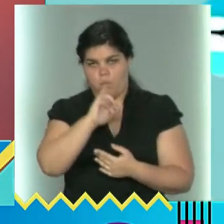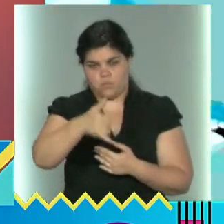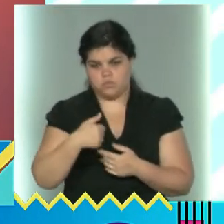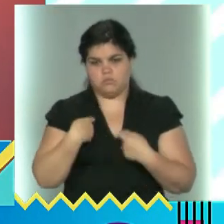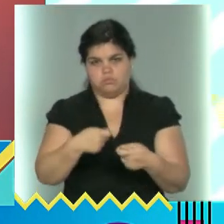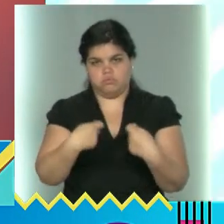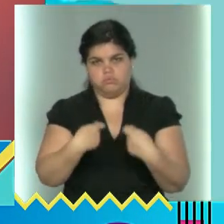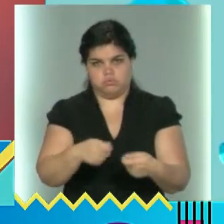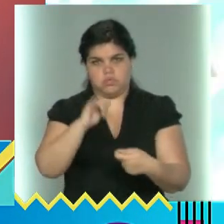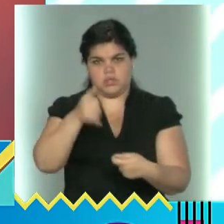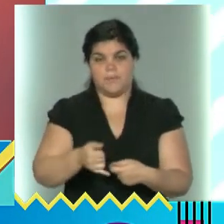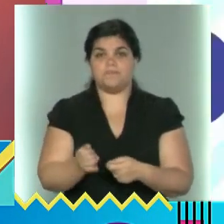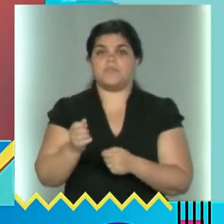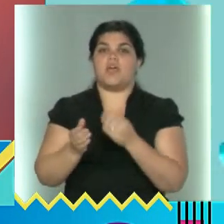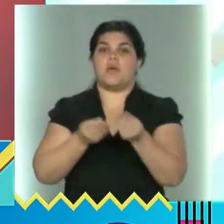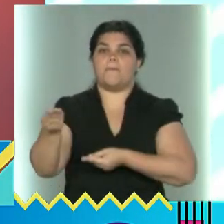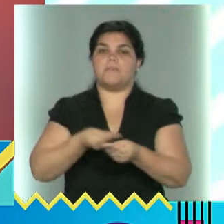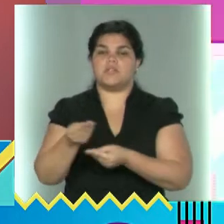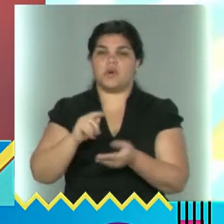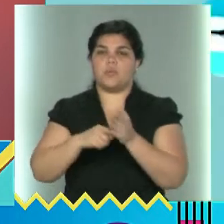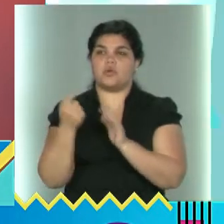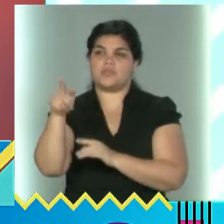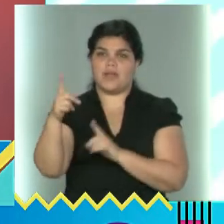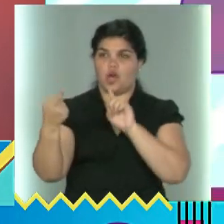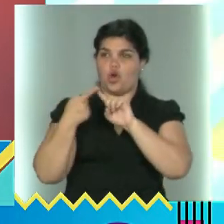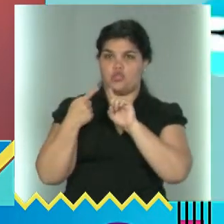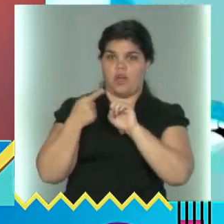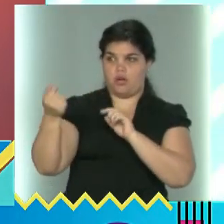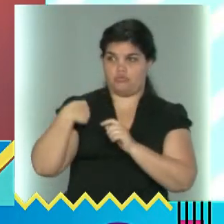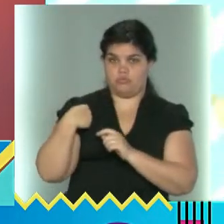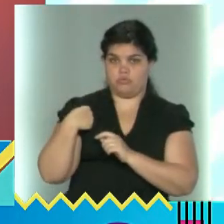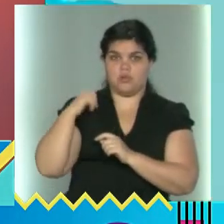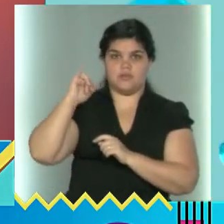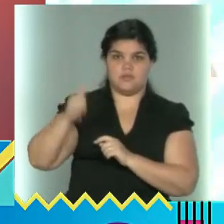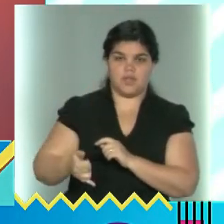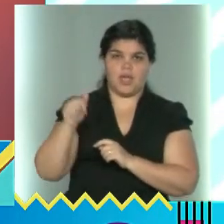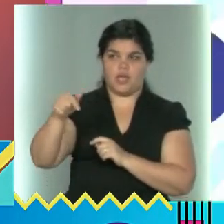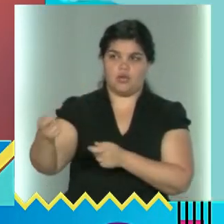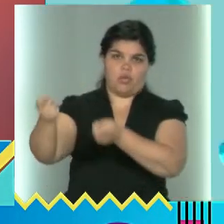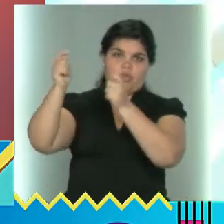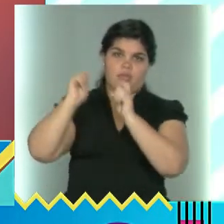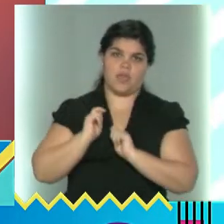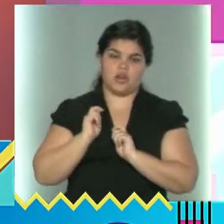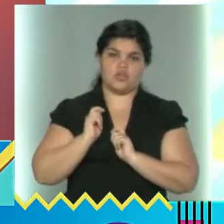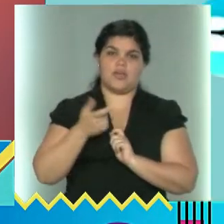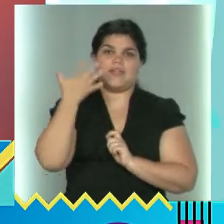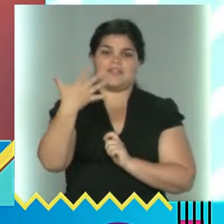Buenos Aires, NTH Grilón, se pusieron en contacto conmigo y ellos sí me donaron 5 kilos de filamento, que bueno, me vienen genial, ¿no? ¿Y cómo